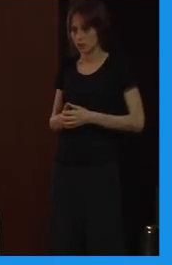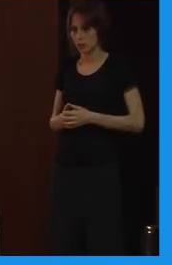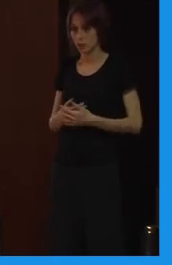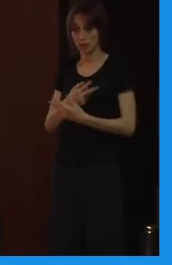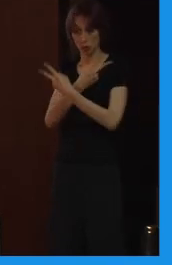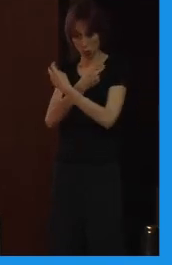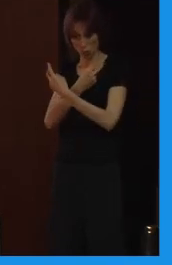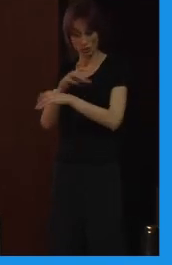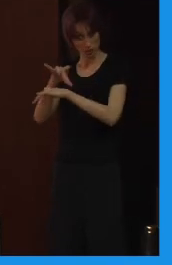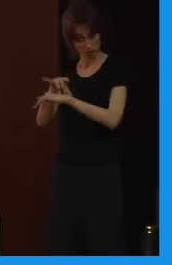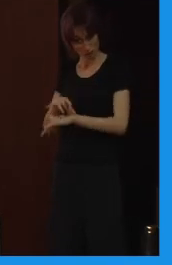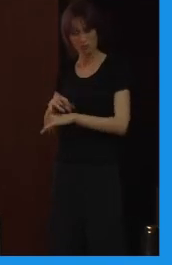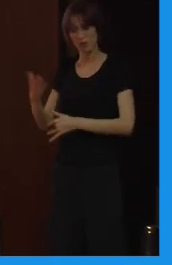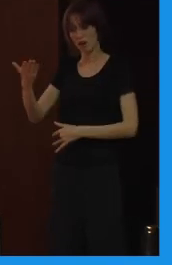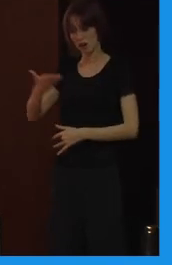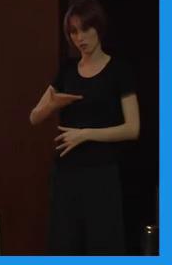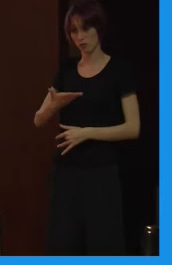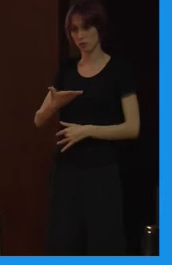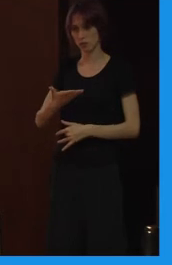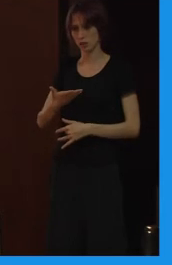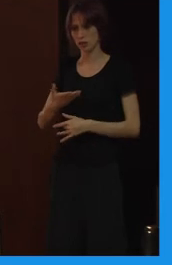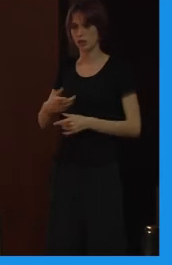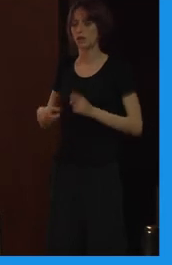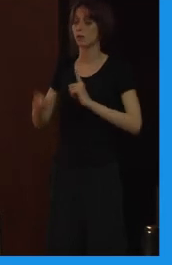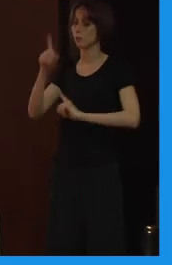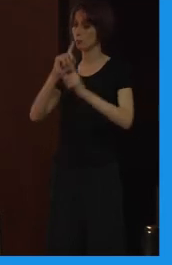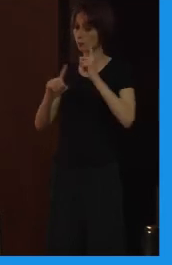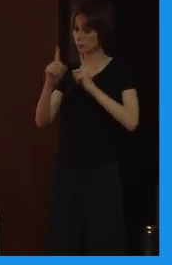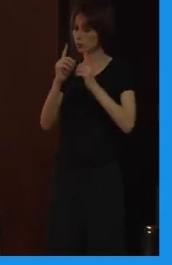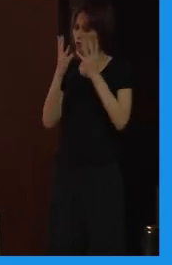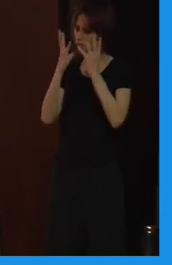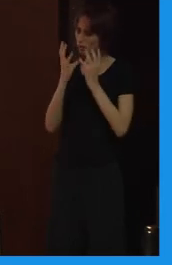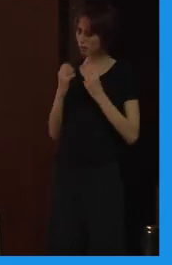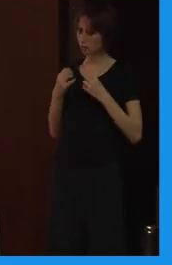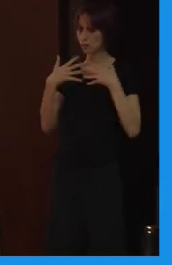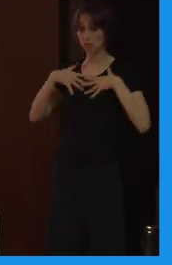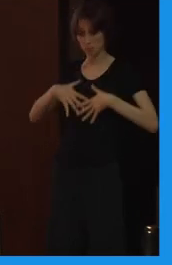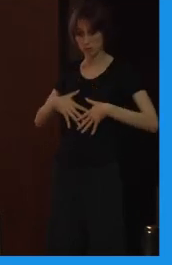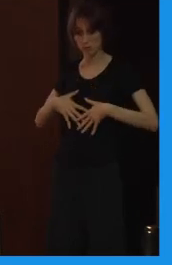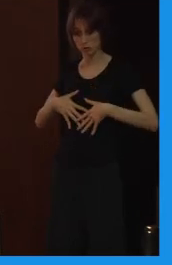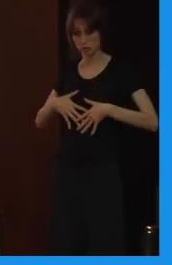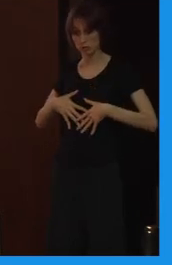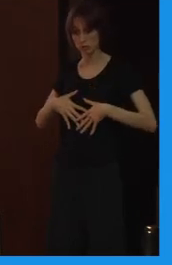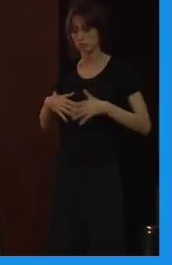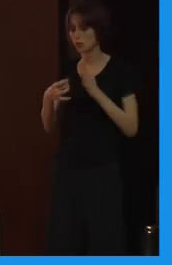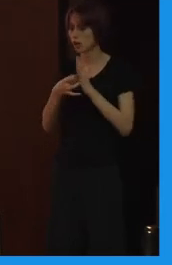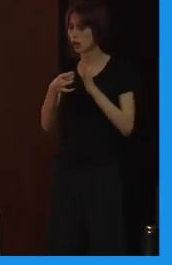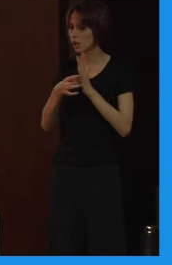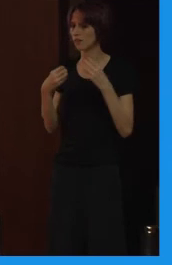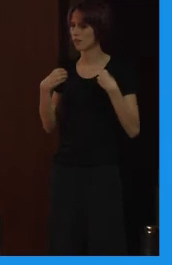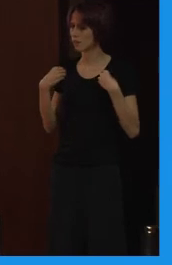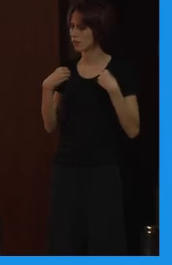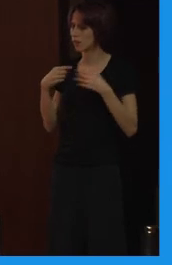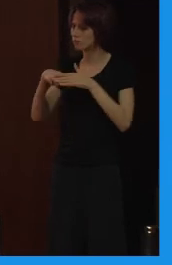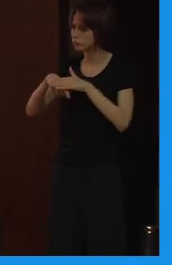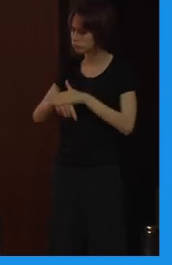osteoporosis, hay algún trastorno algo depresivo, algo de baja calidad de vida. Hay